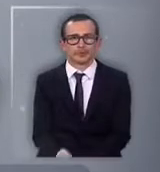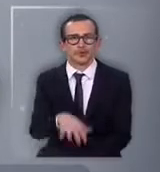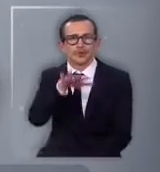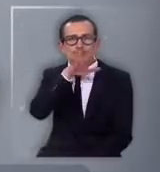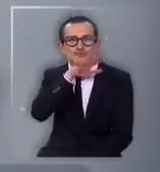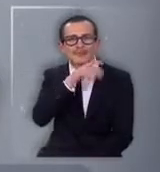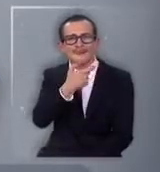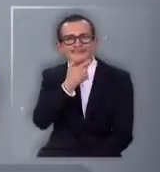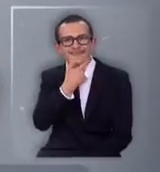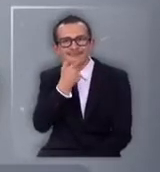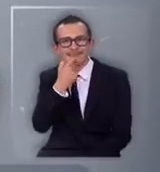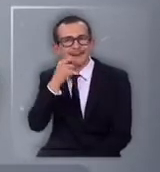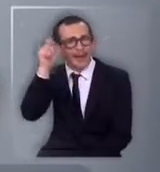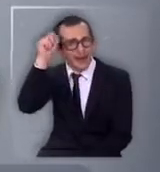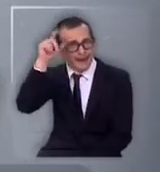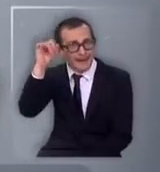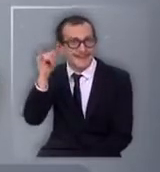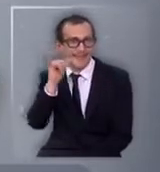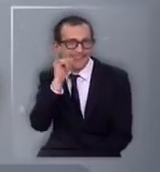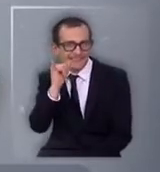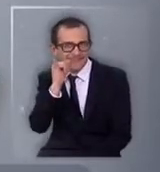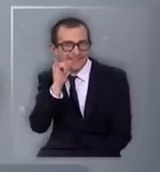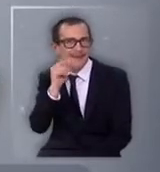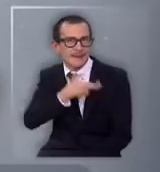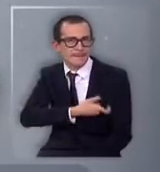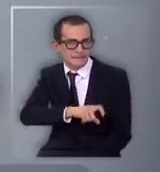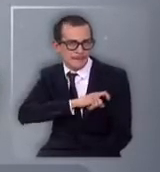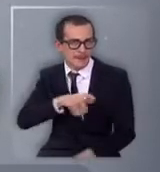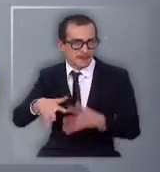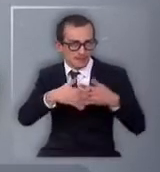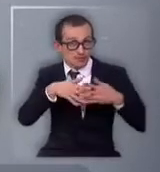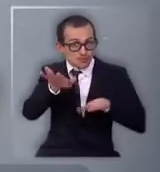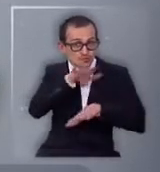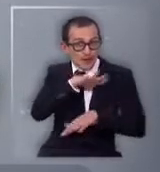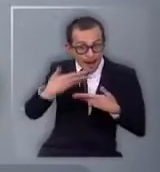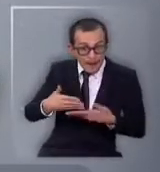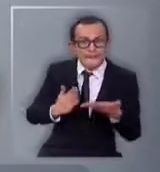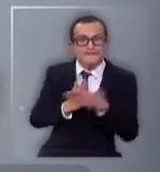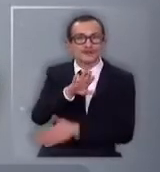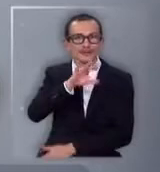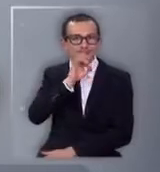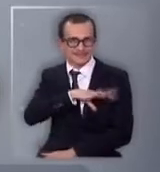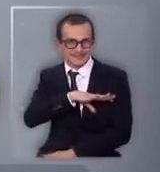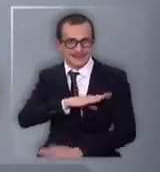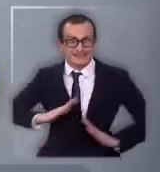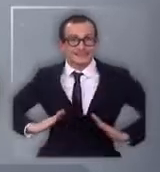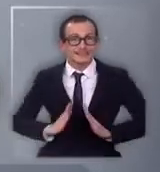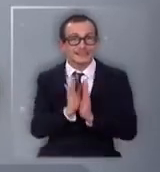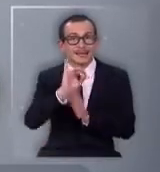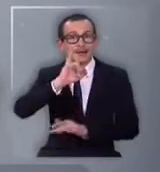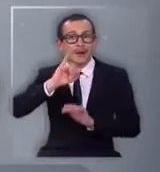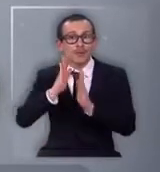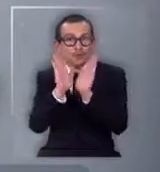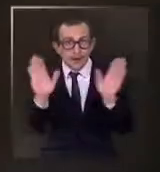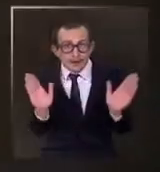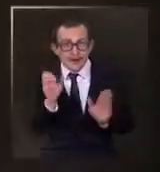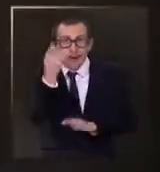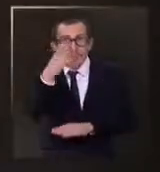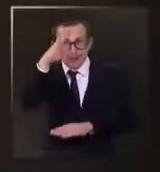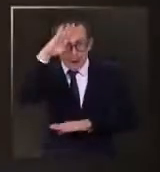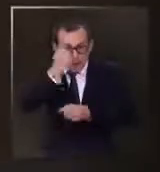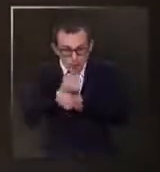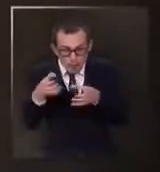en Inglaterra, Alemania, Italia, España, Estados Unidos. Y ahora en Chile, San Joaquín es la única unidad policial en contar con